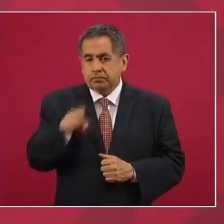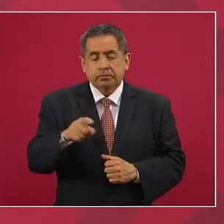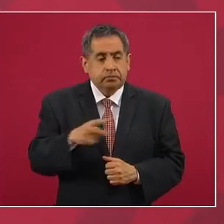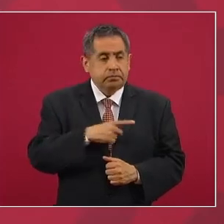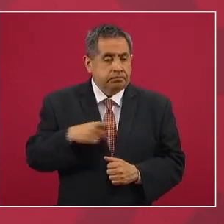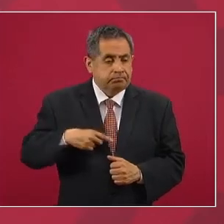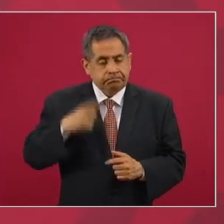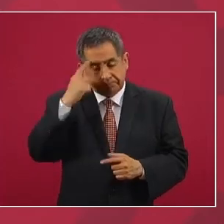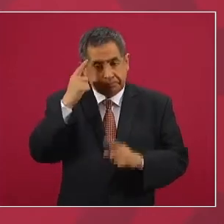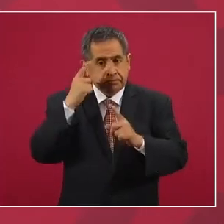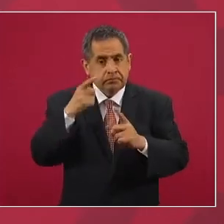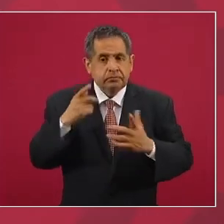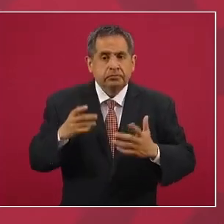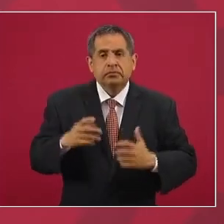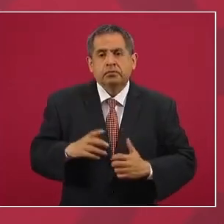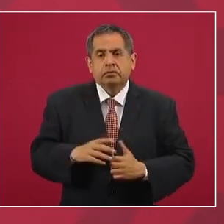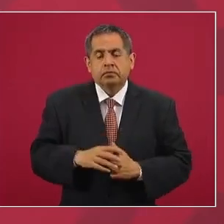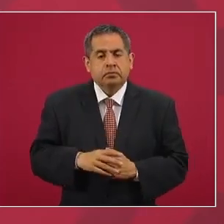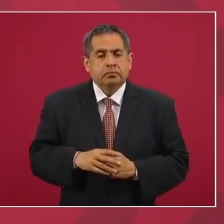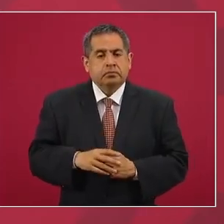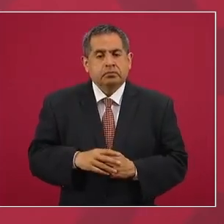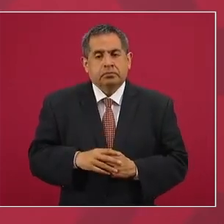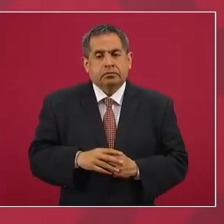debemos de